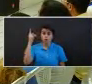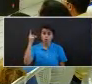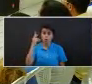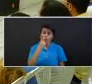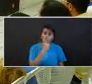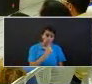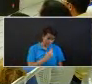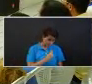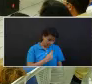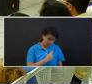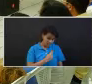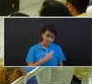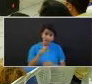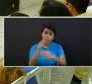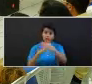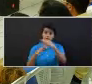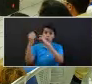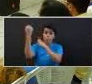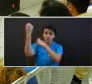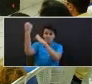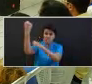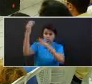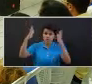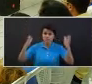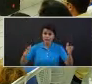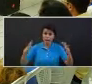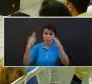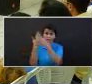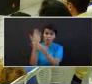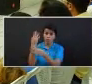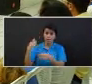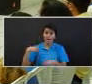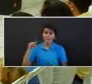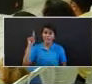Humíllate bajo su poderosa mano, para que Él los